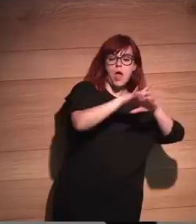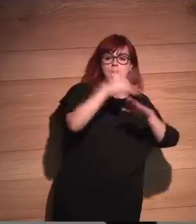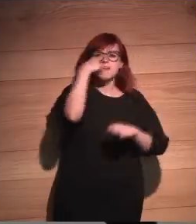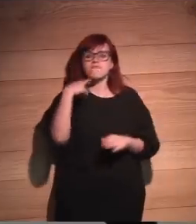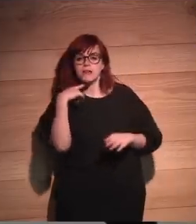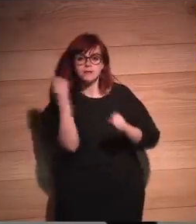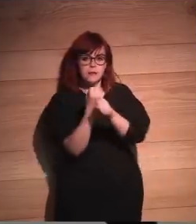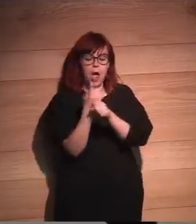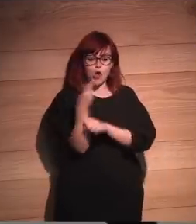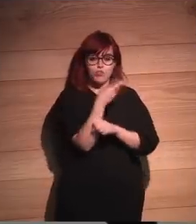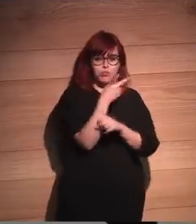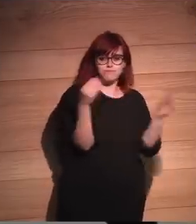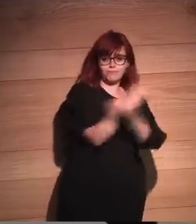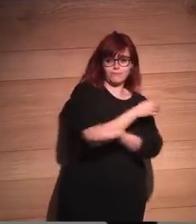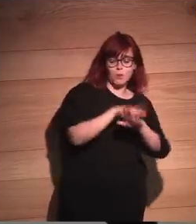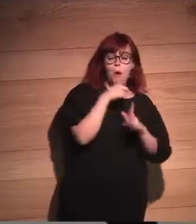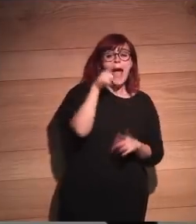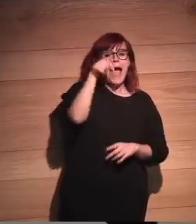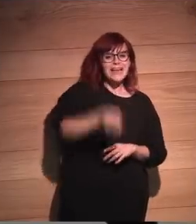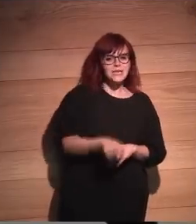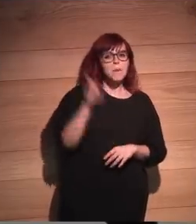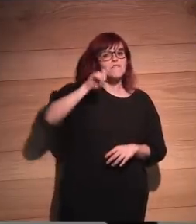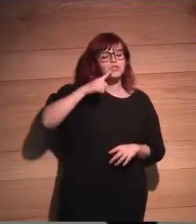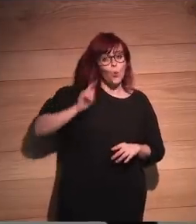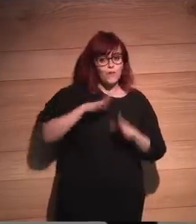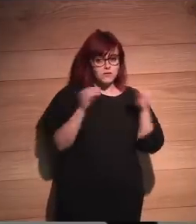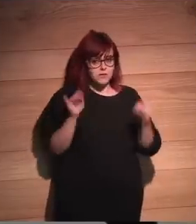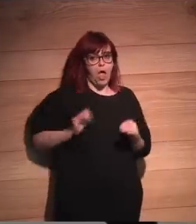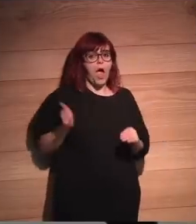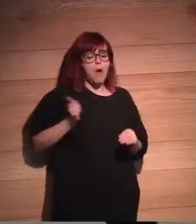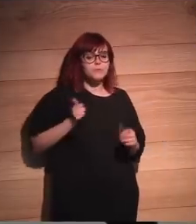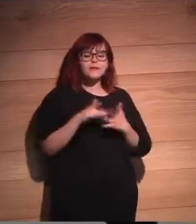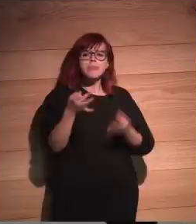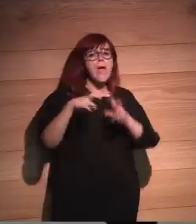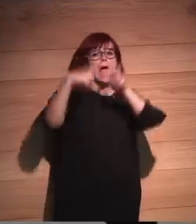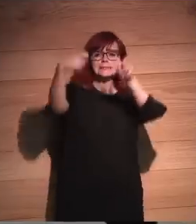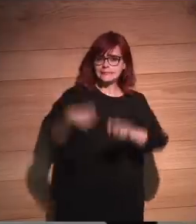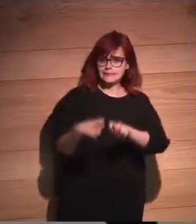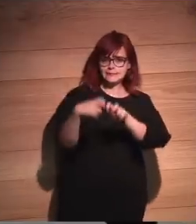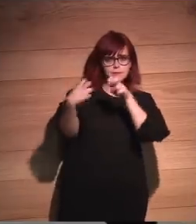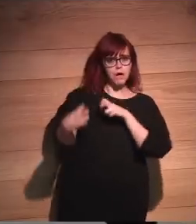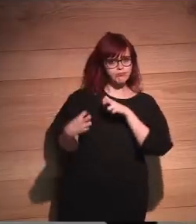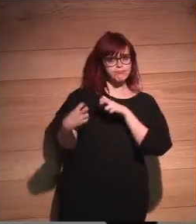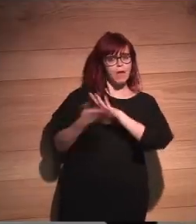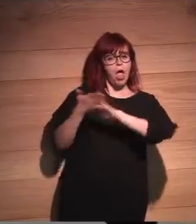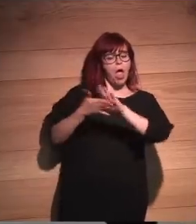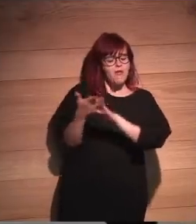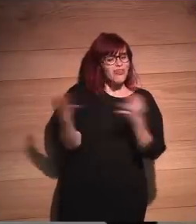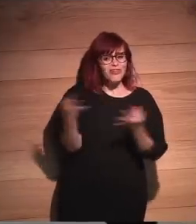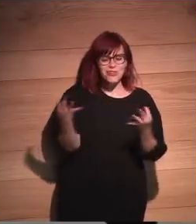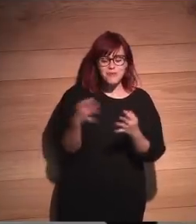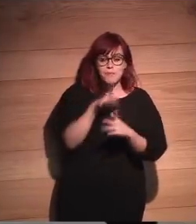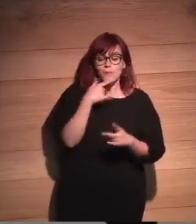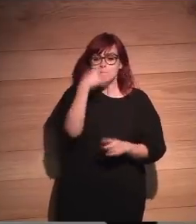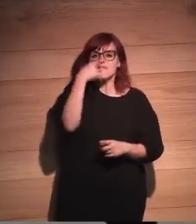universidad, tenemos aquí un profesor de universidad, yo creo que hay que sentarse a hablar